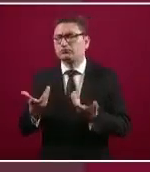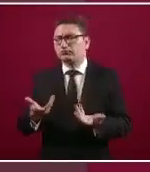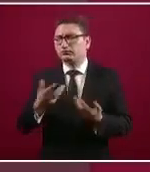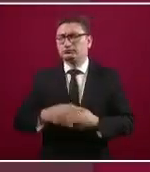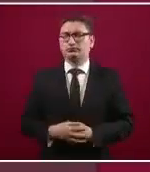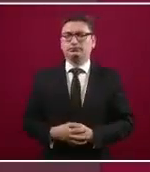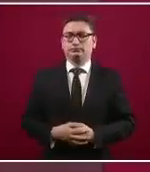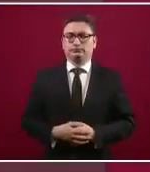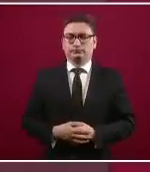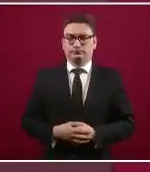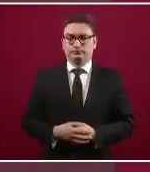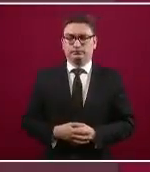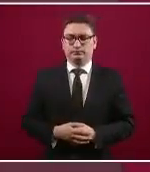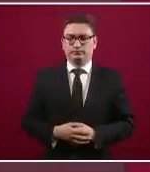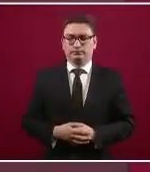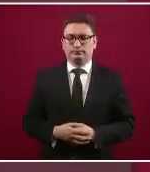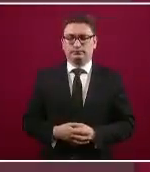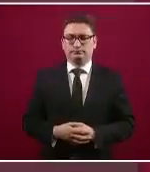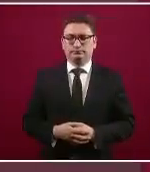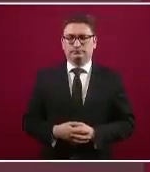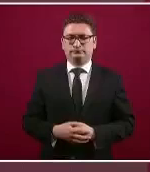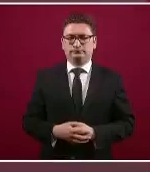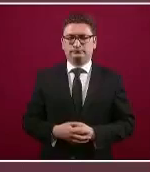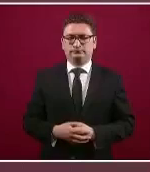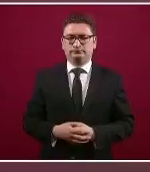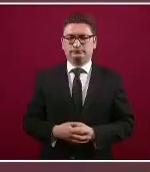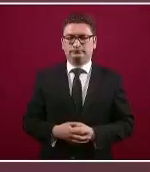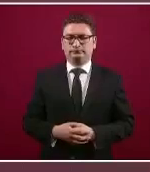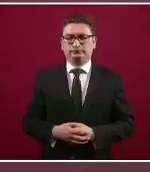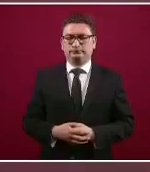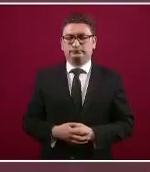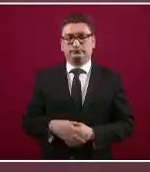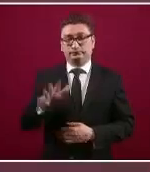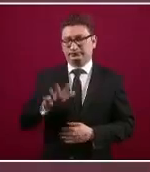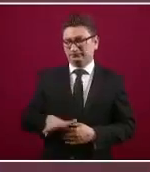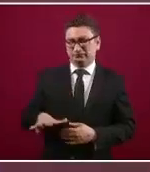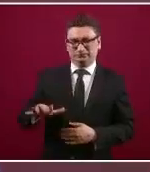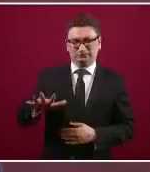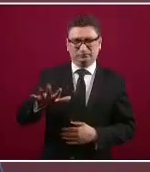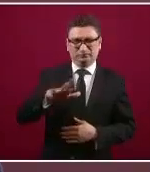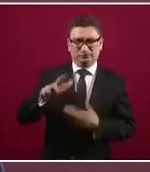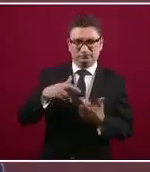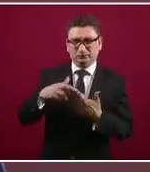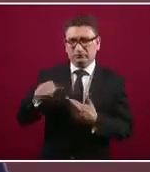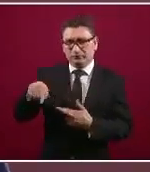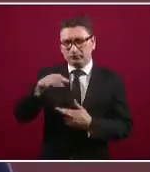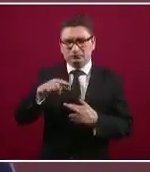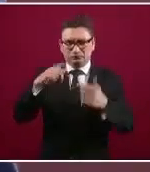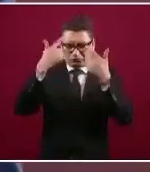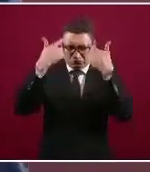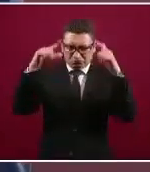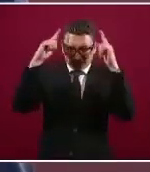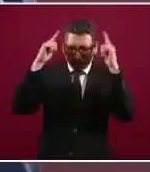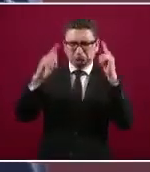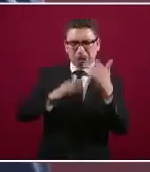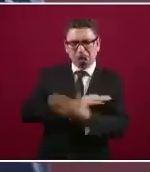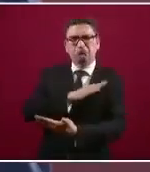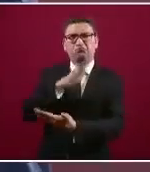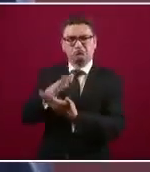a reforzar en toda esa región marinos que van a